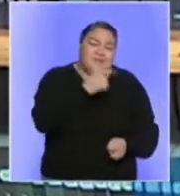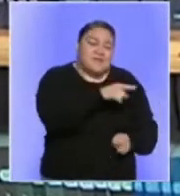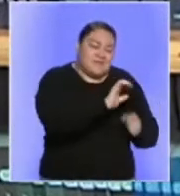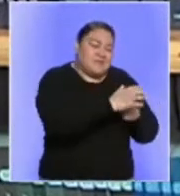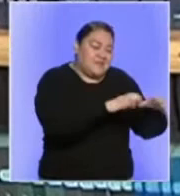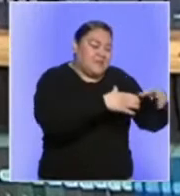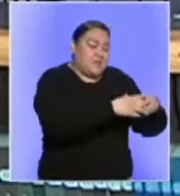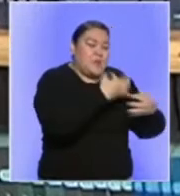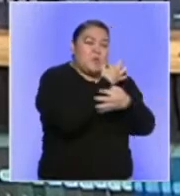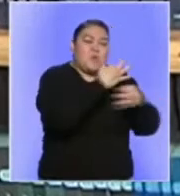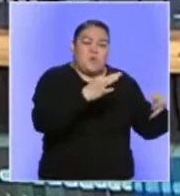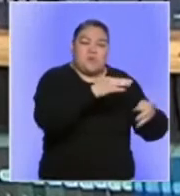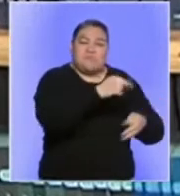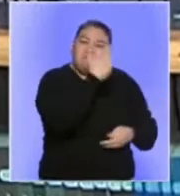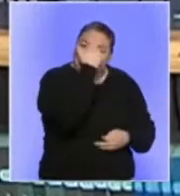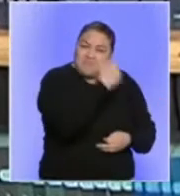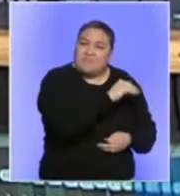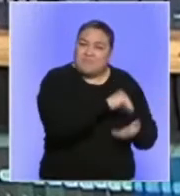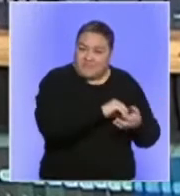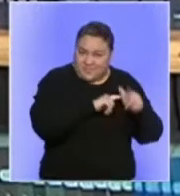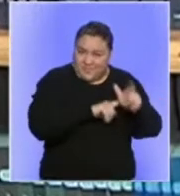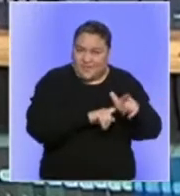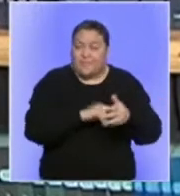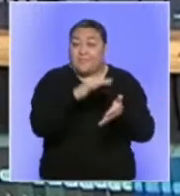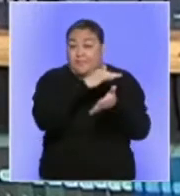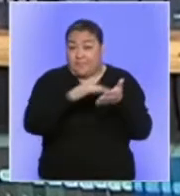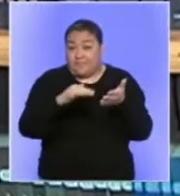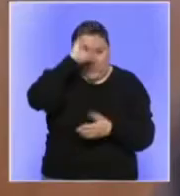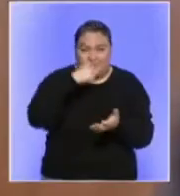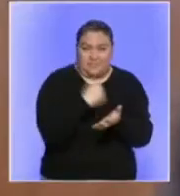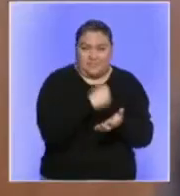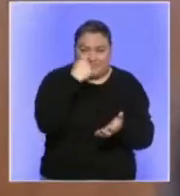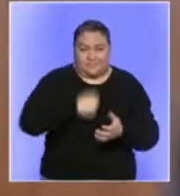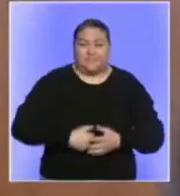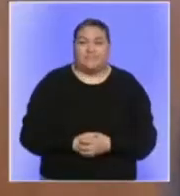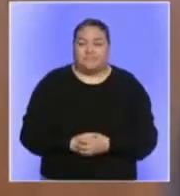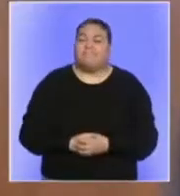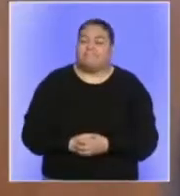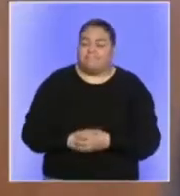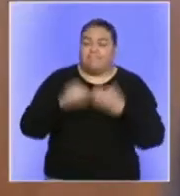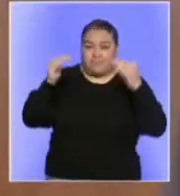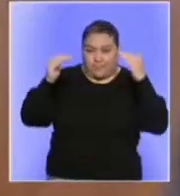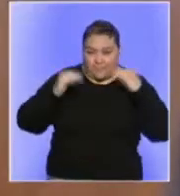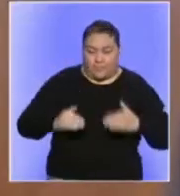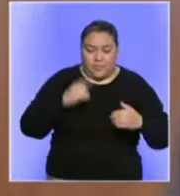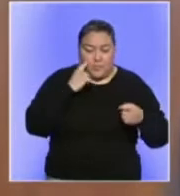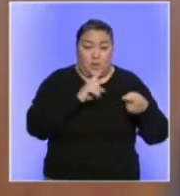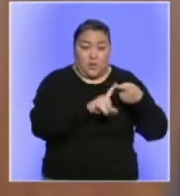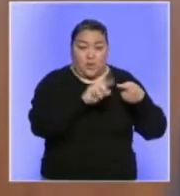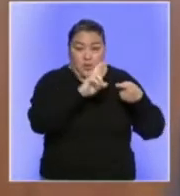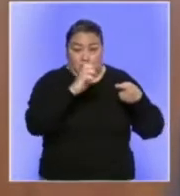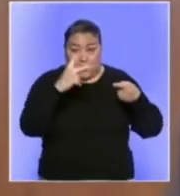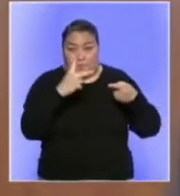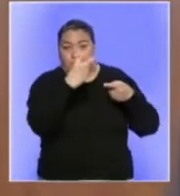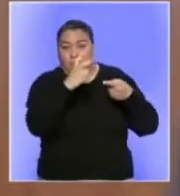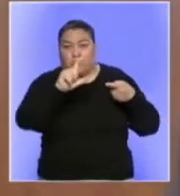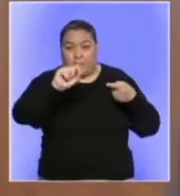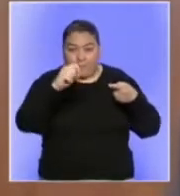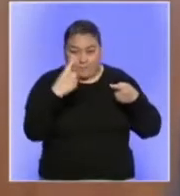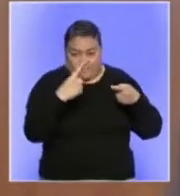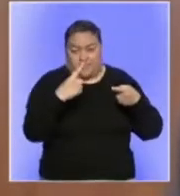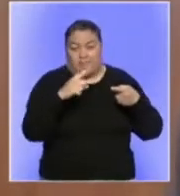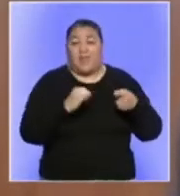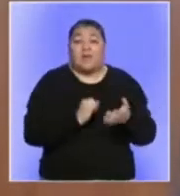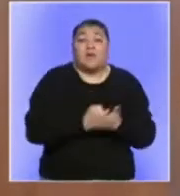es la cuenta magistrado-presidente magistradas magistrados en consecuencia en el recurso de apelación 221 del presente